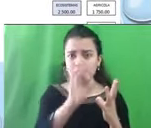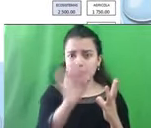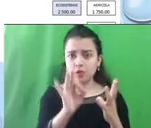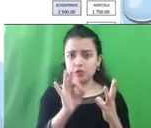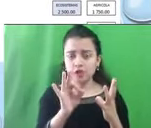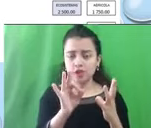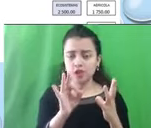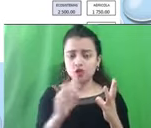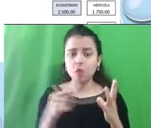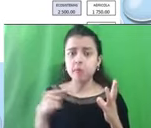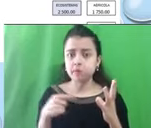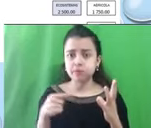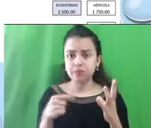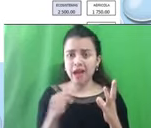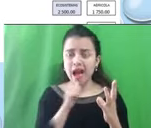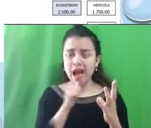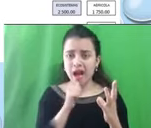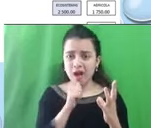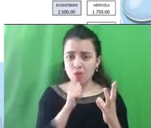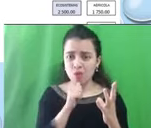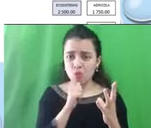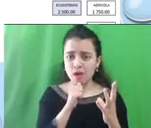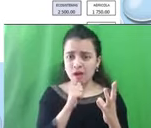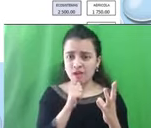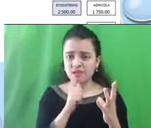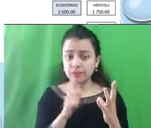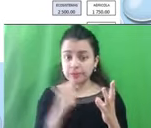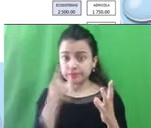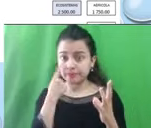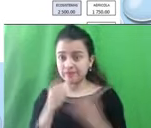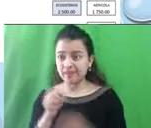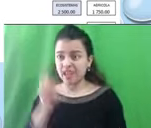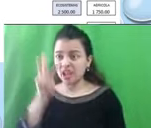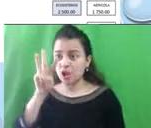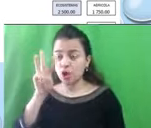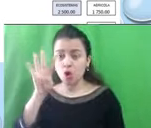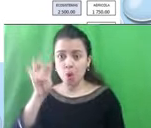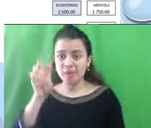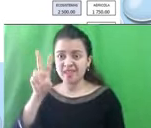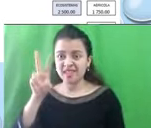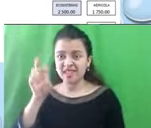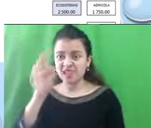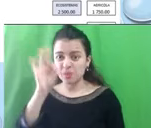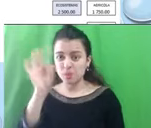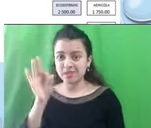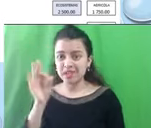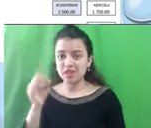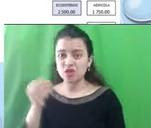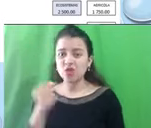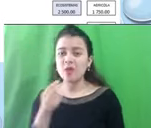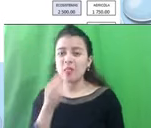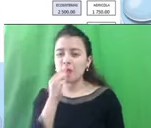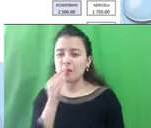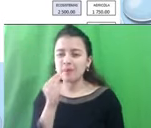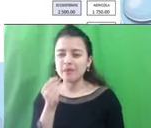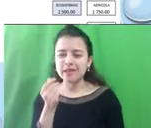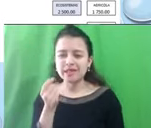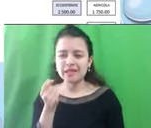del agua disponible en el planeta, el 97.5% es agua salada, o sea, agua que es muy costosa tratarla,